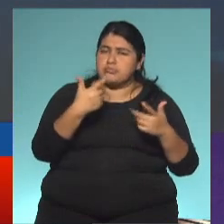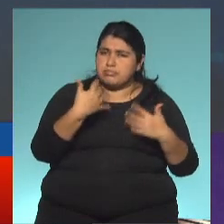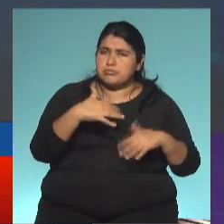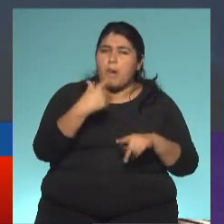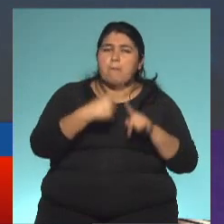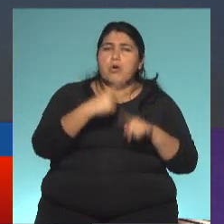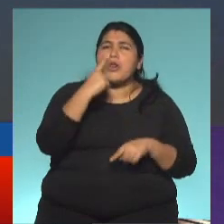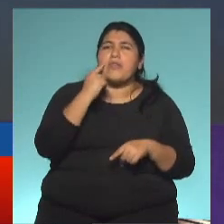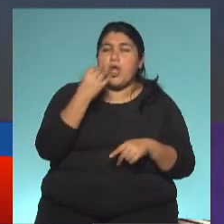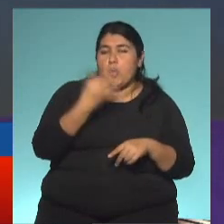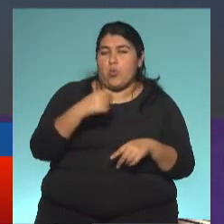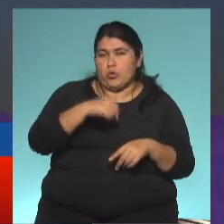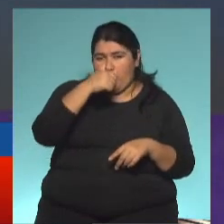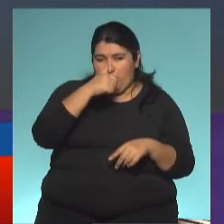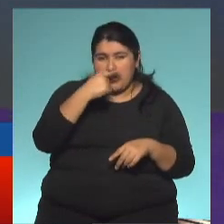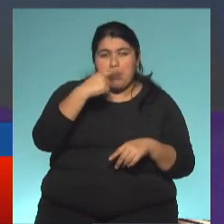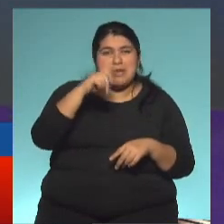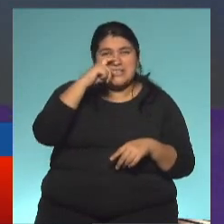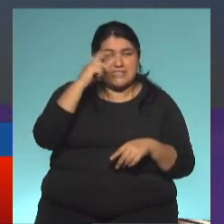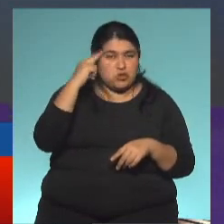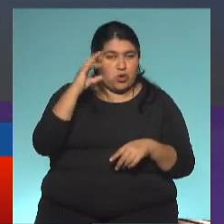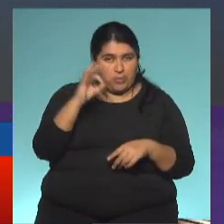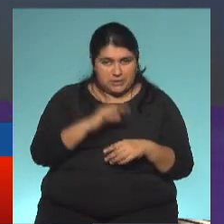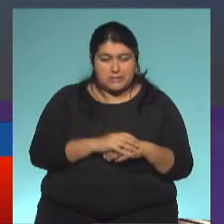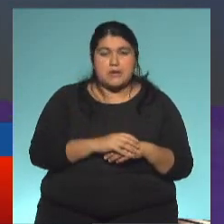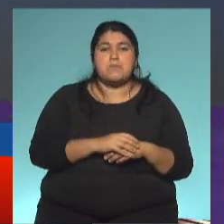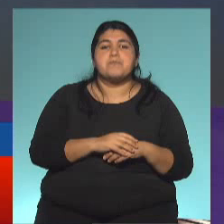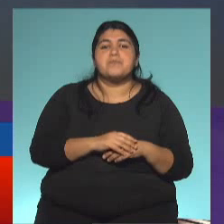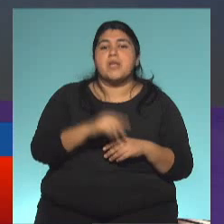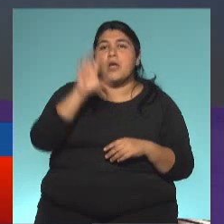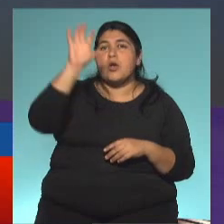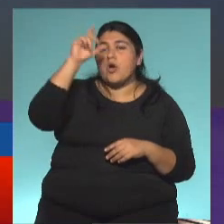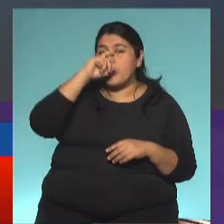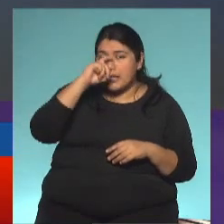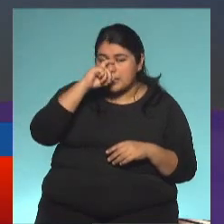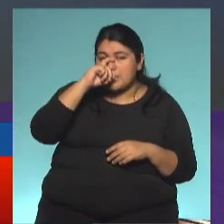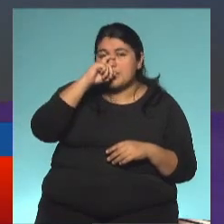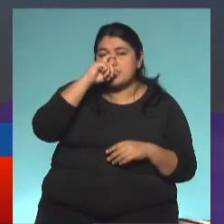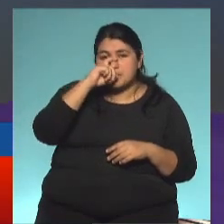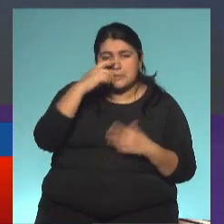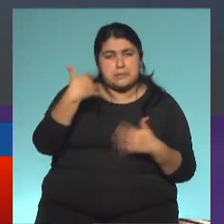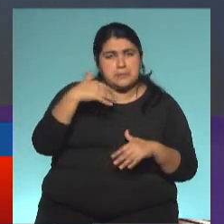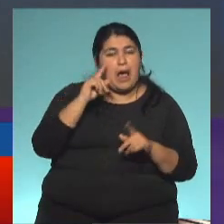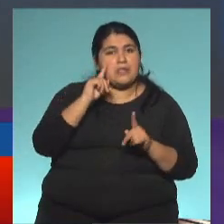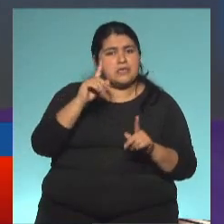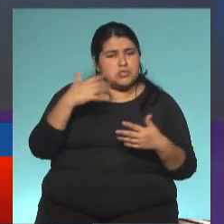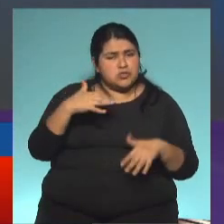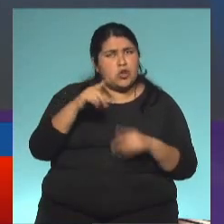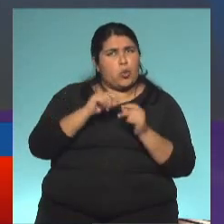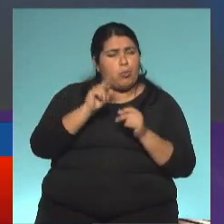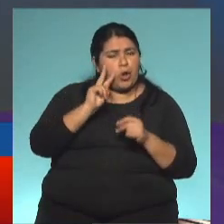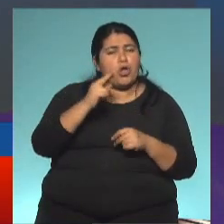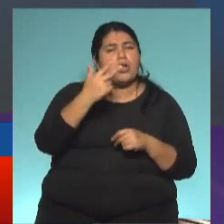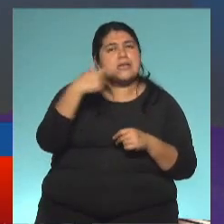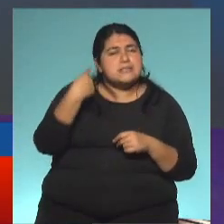esta ocasión, este domingo, 1.790 los casos. En la provincia de Corrientes, miren atención este número.